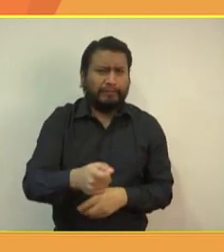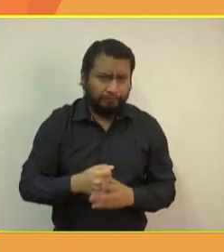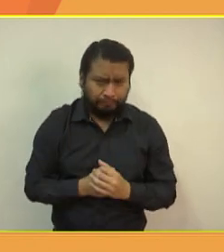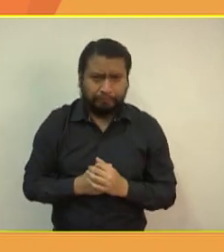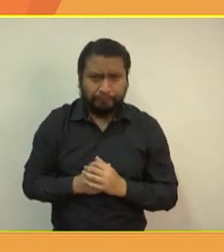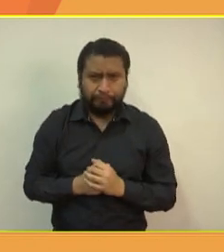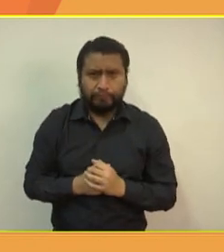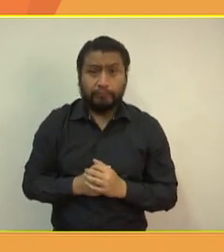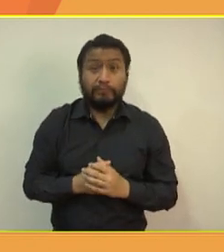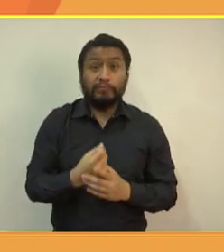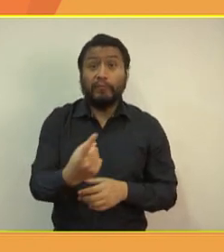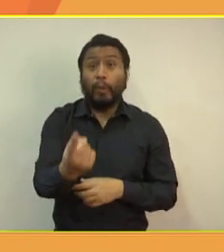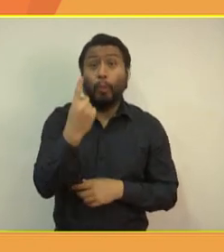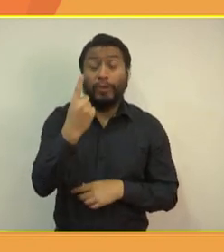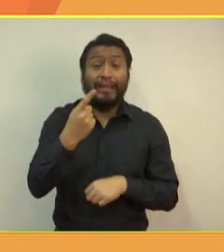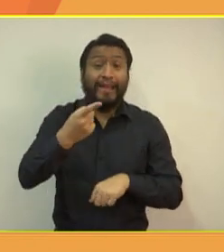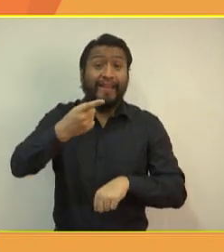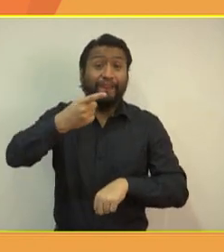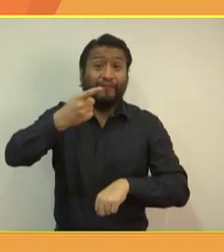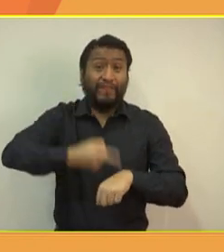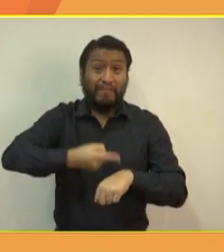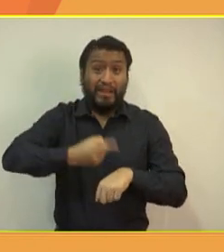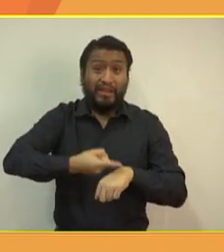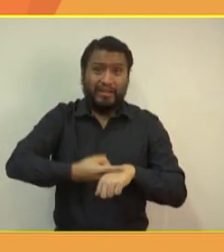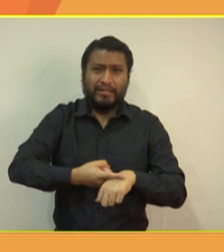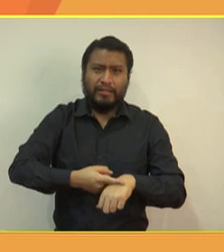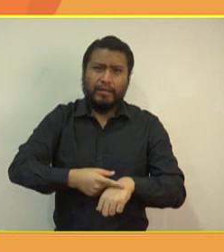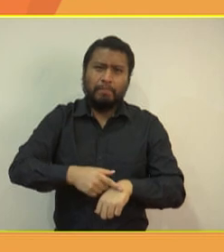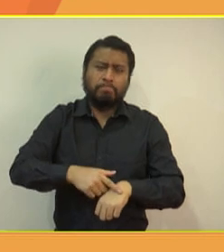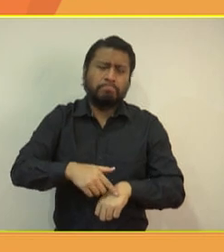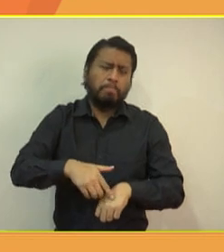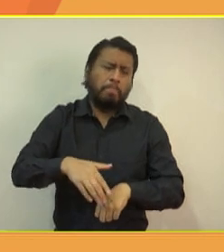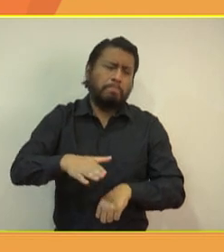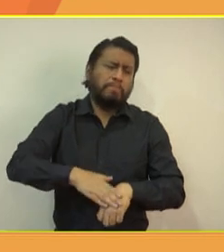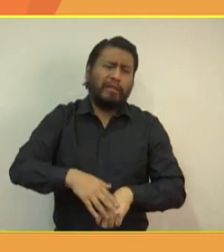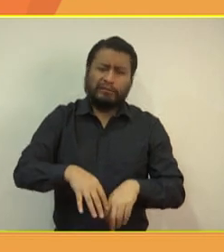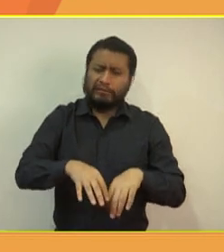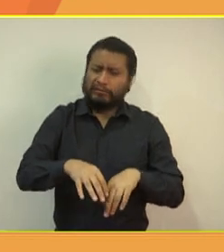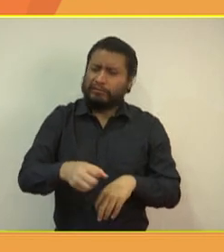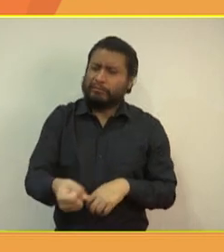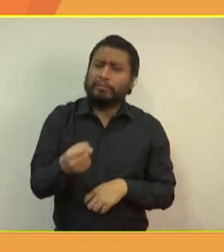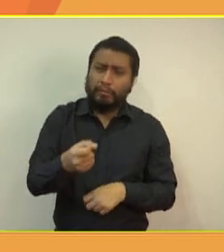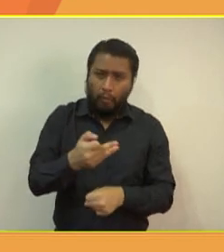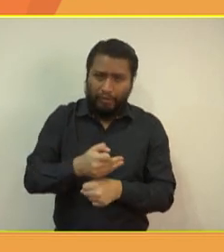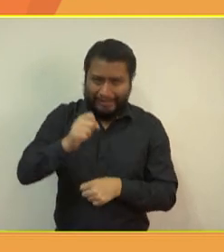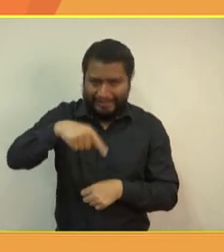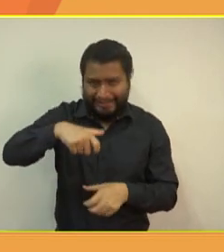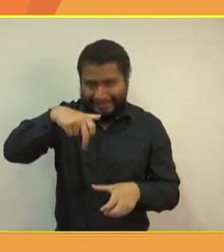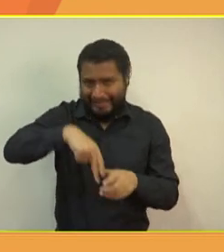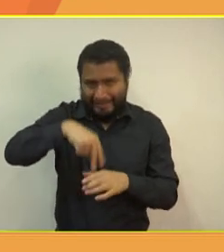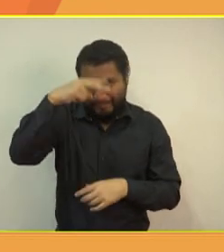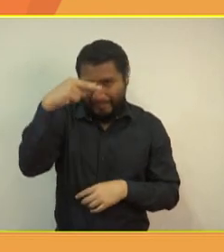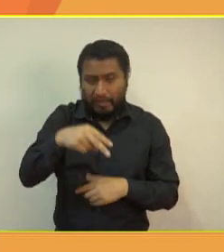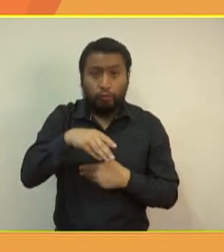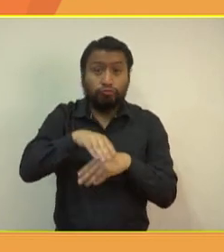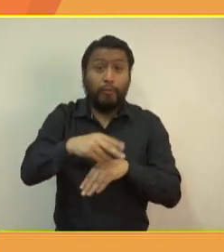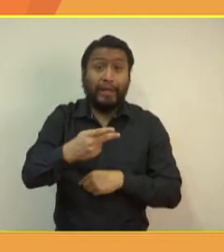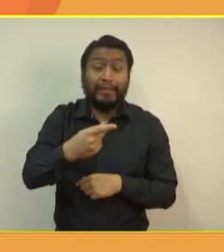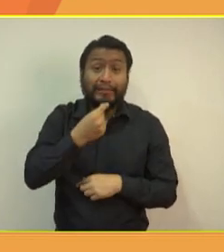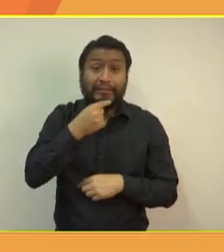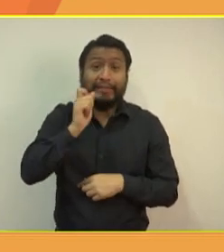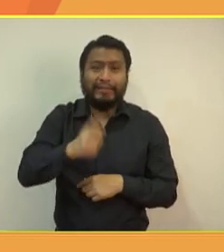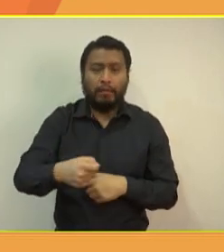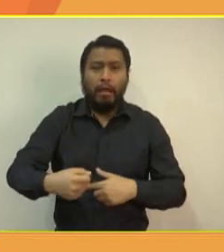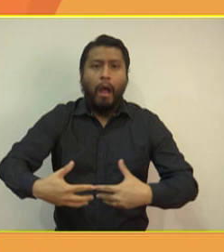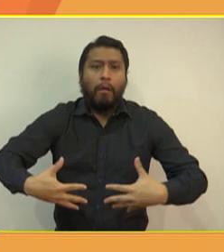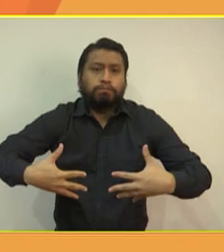una de las enfermedades más importantes en nuestro país ahora mismo respecto a los niños es la